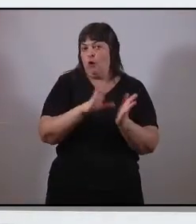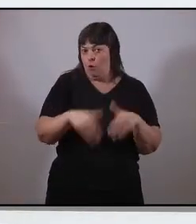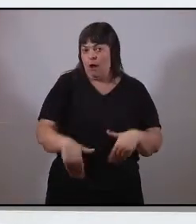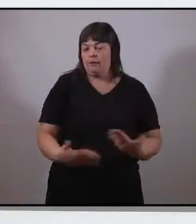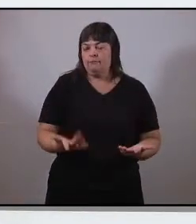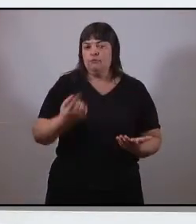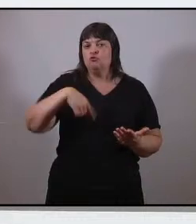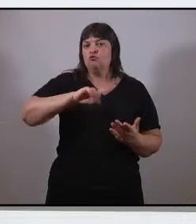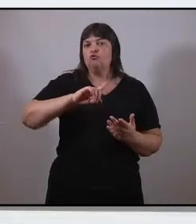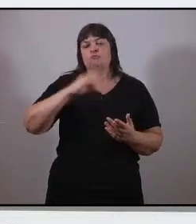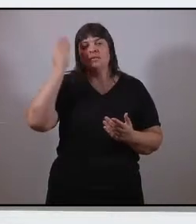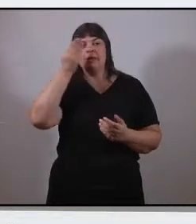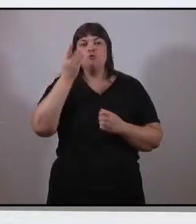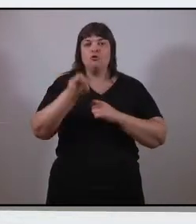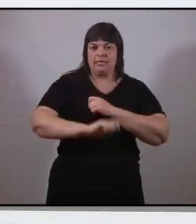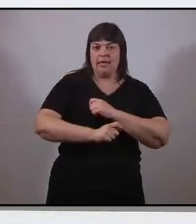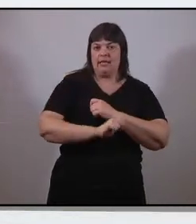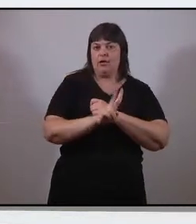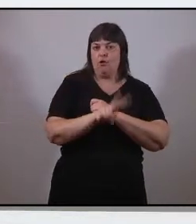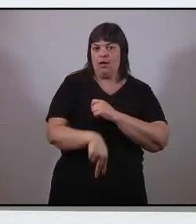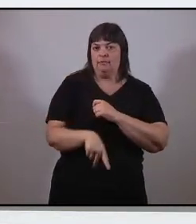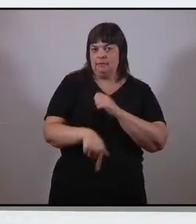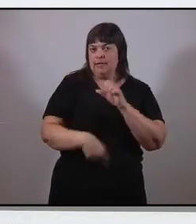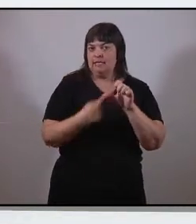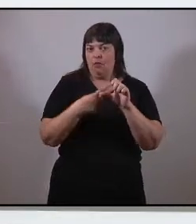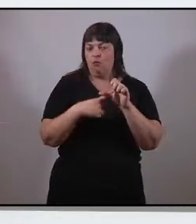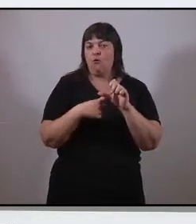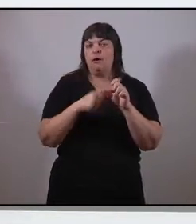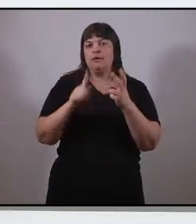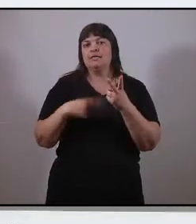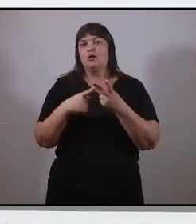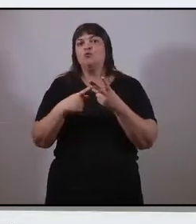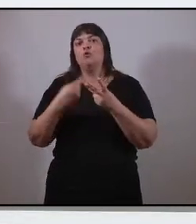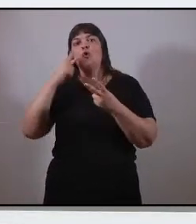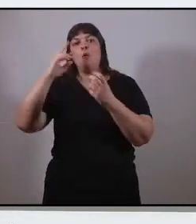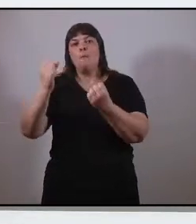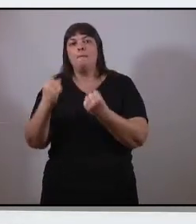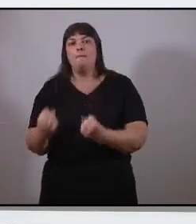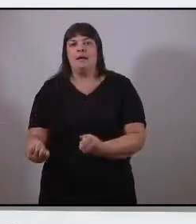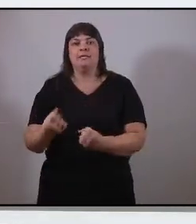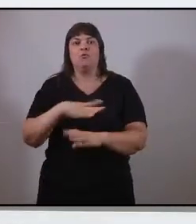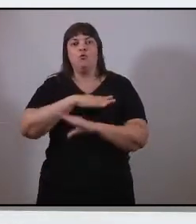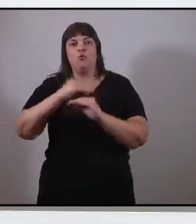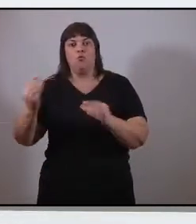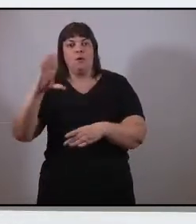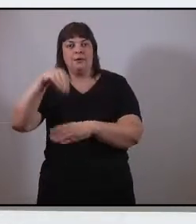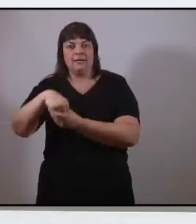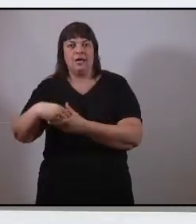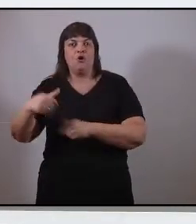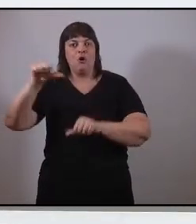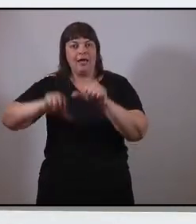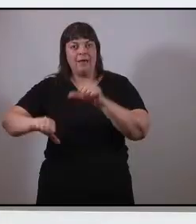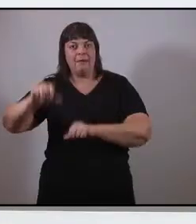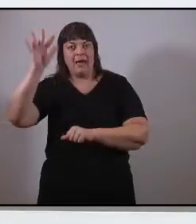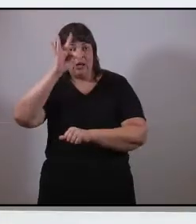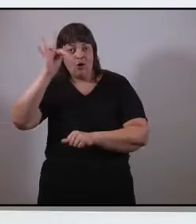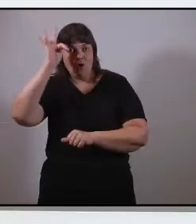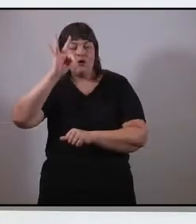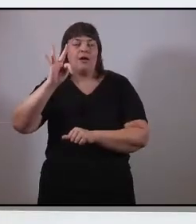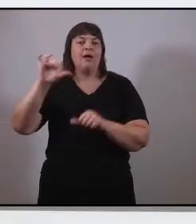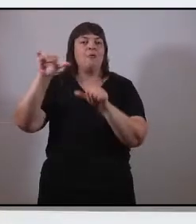consideramos estratégico para Extremadura, y el segundo, el máster interuniversitario en Química Teórica